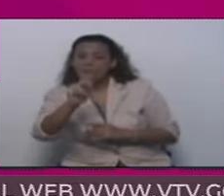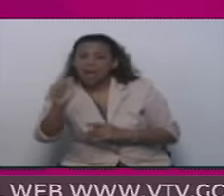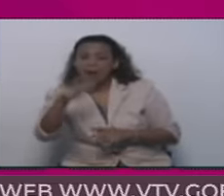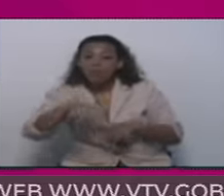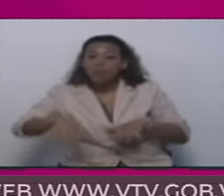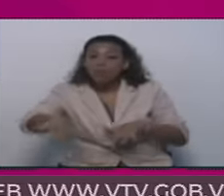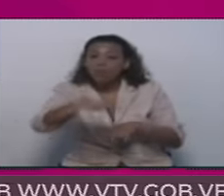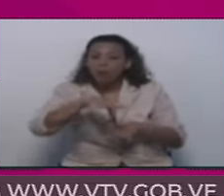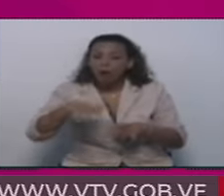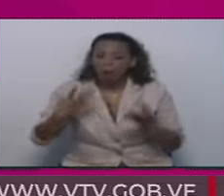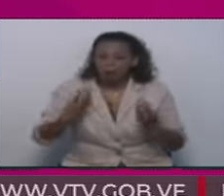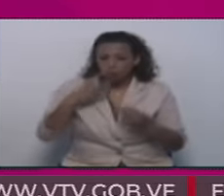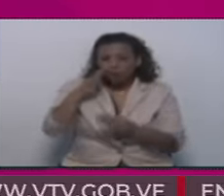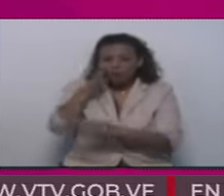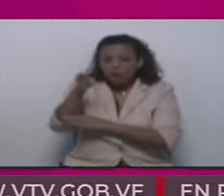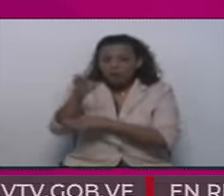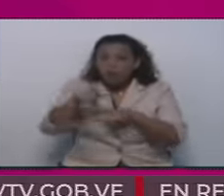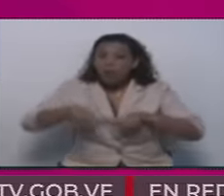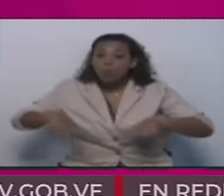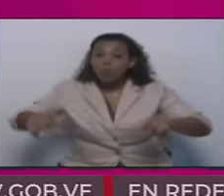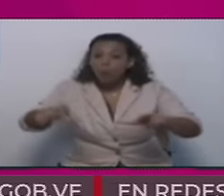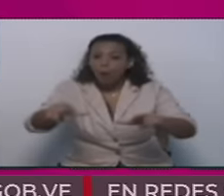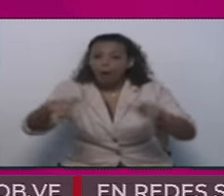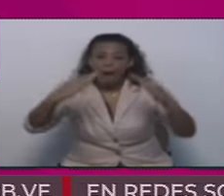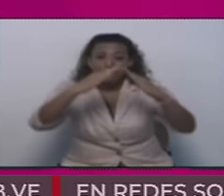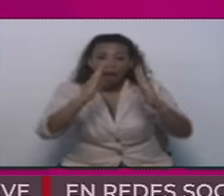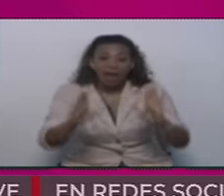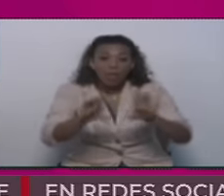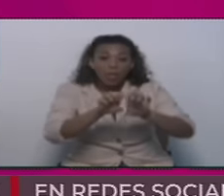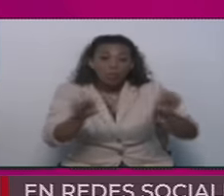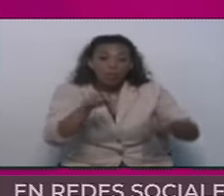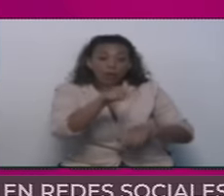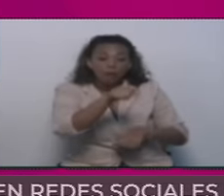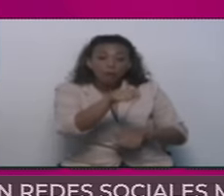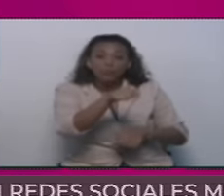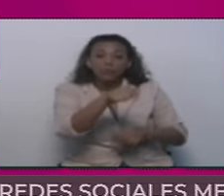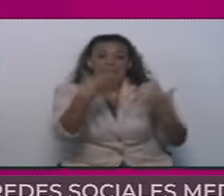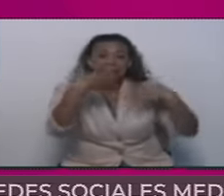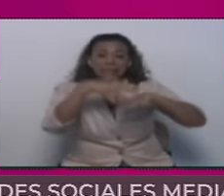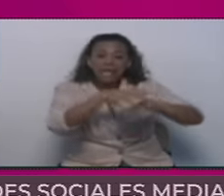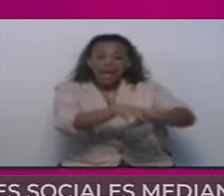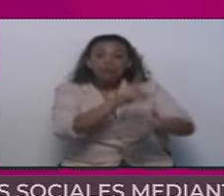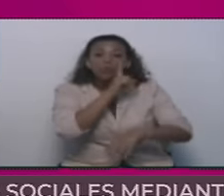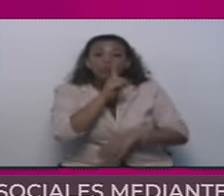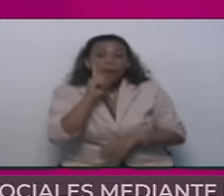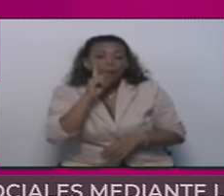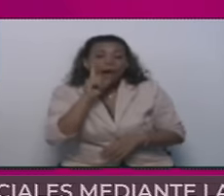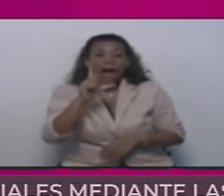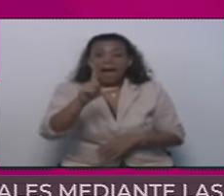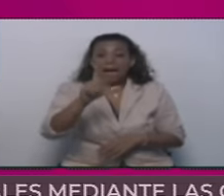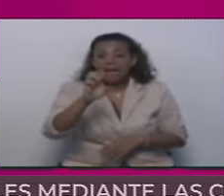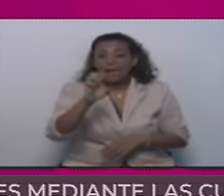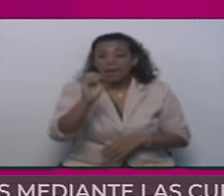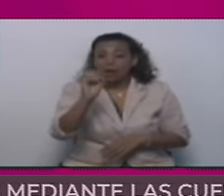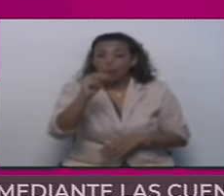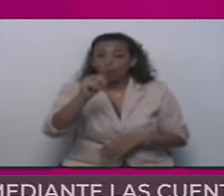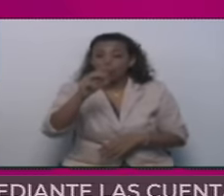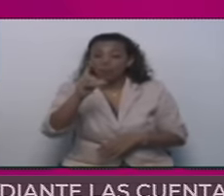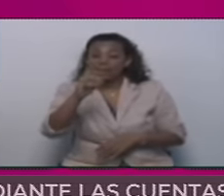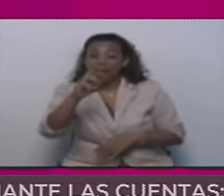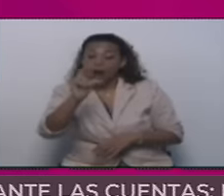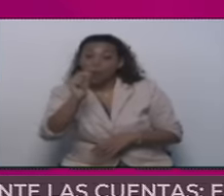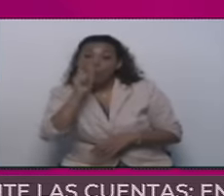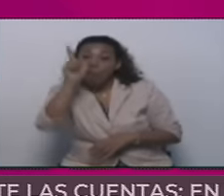en el complejo educativo integral que lleva el nombre Leonardo Infante, héroe